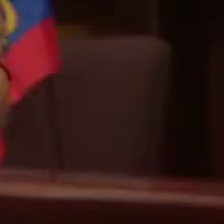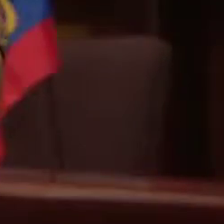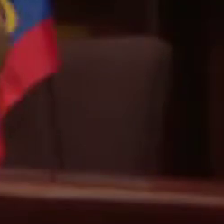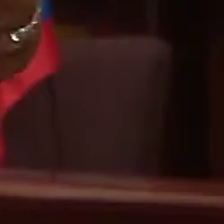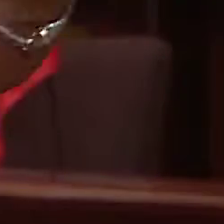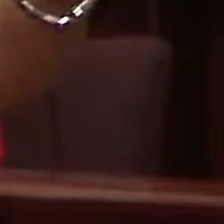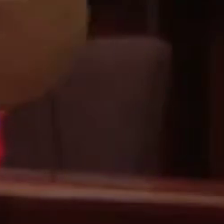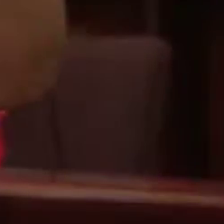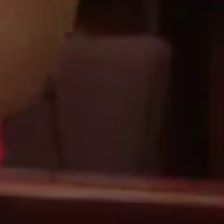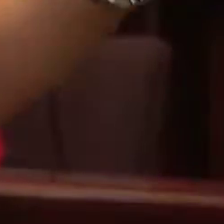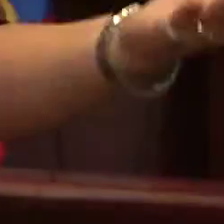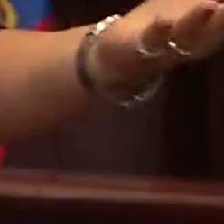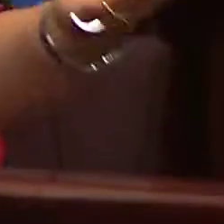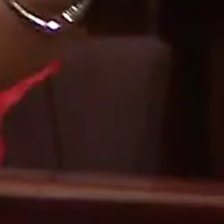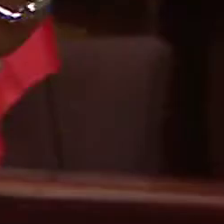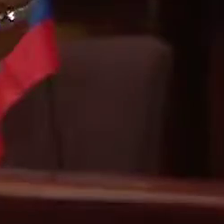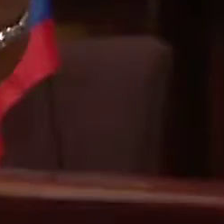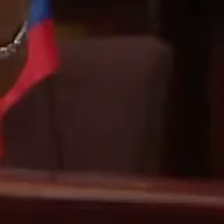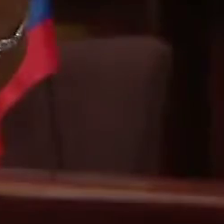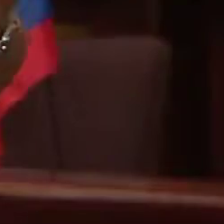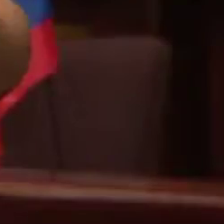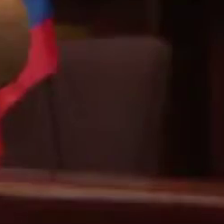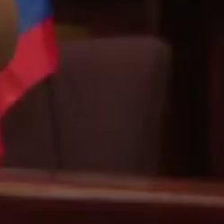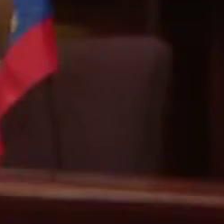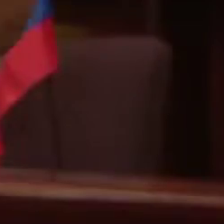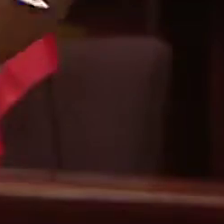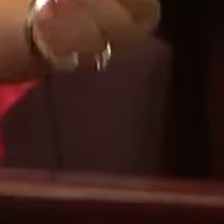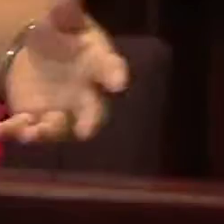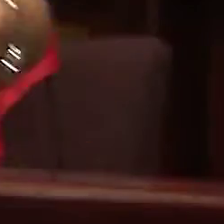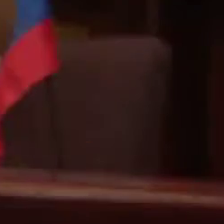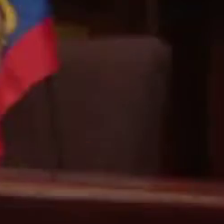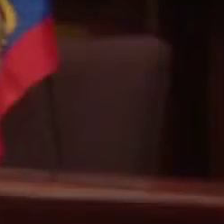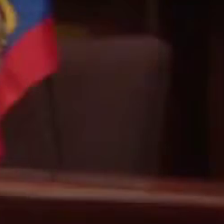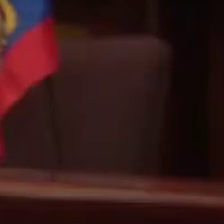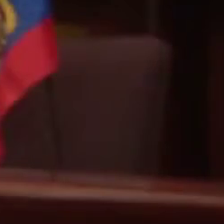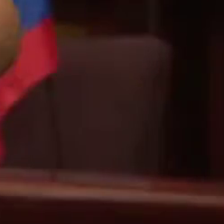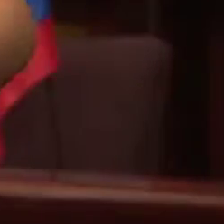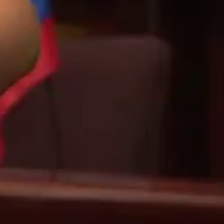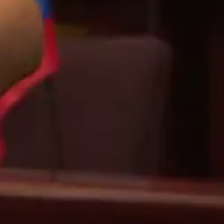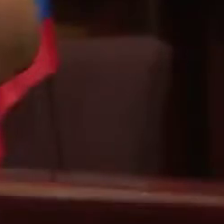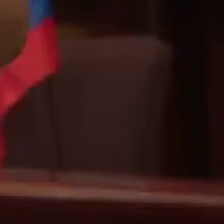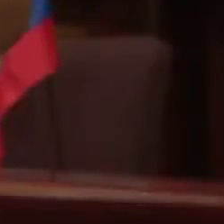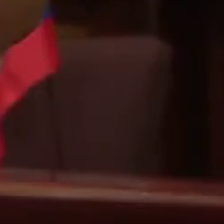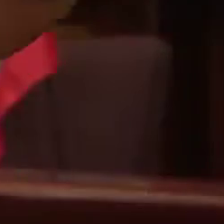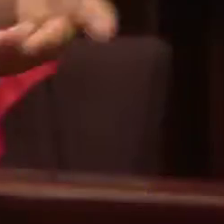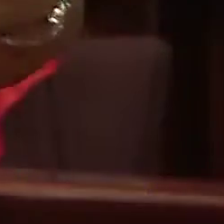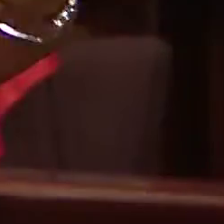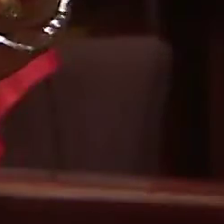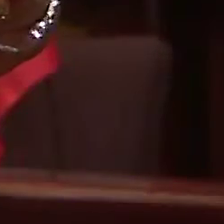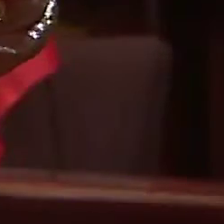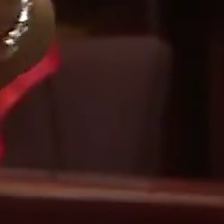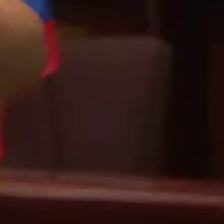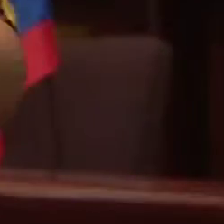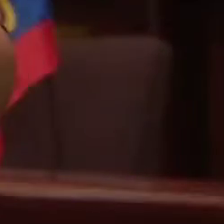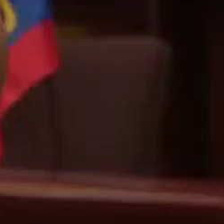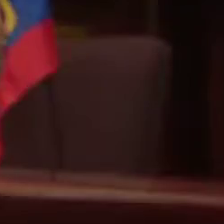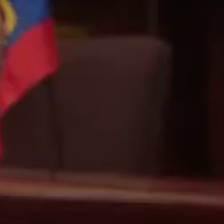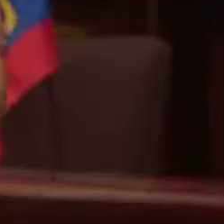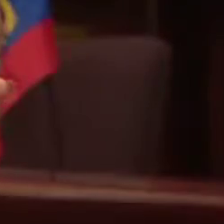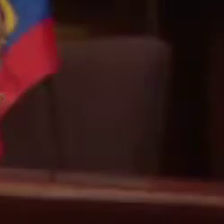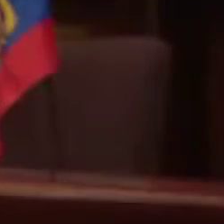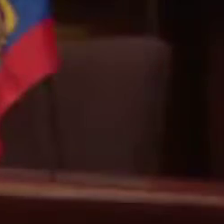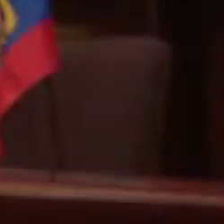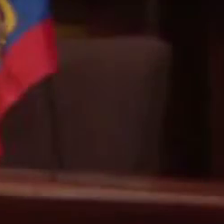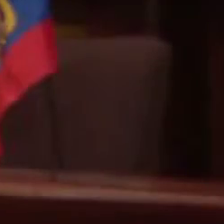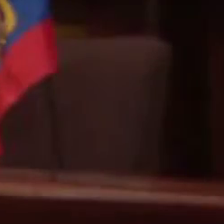dice ok me abro el diálogo vengan organizaciones sociales movimientos populares sindicatos etcétera cuál es la